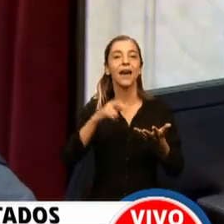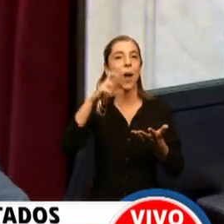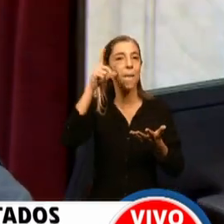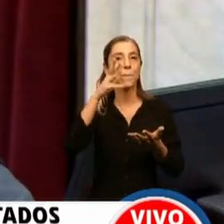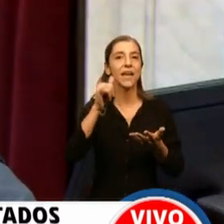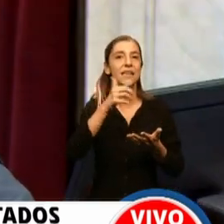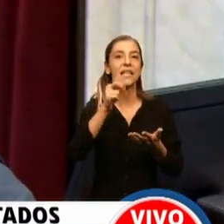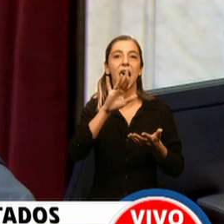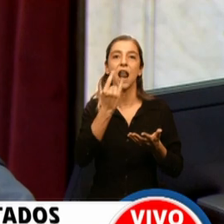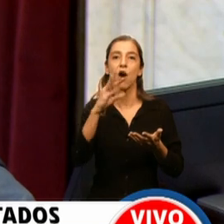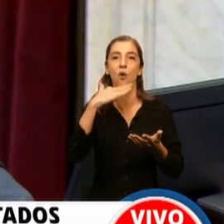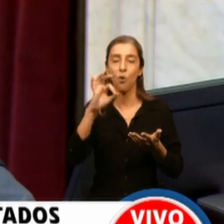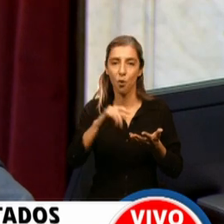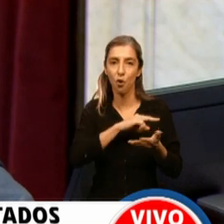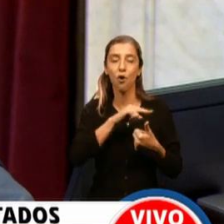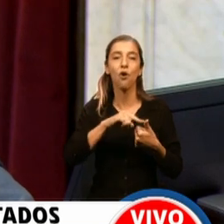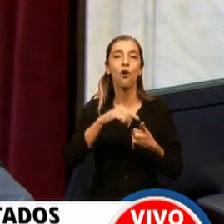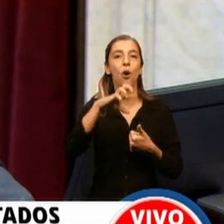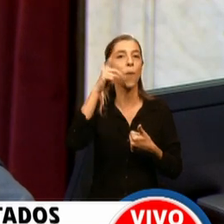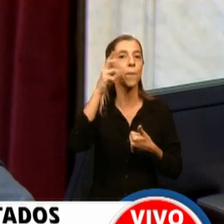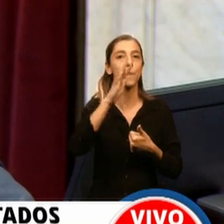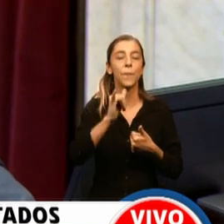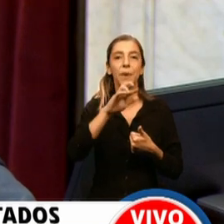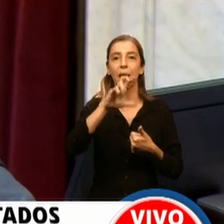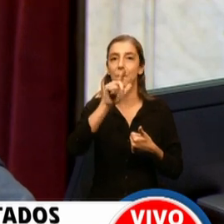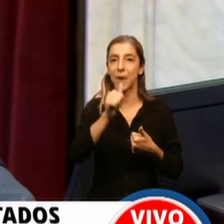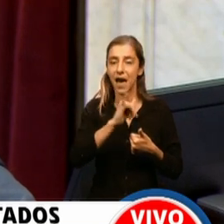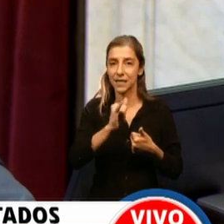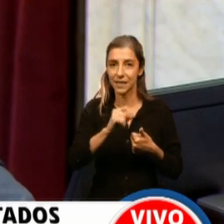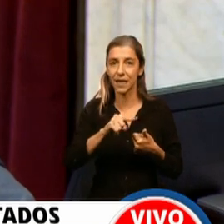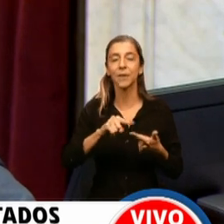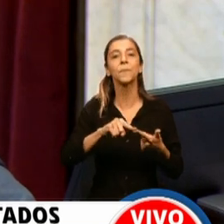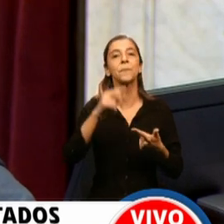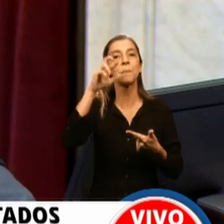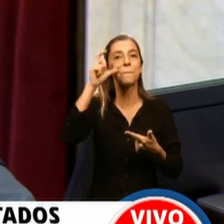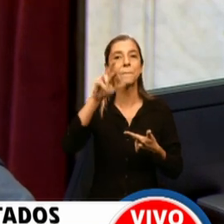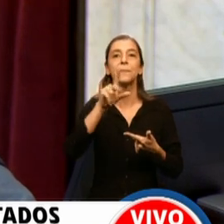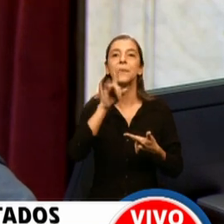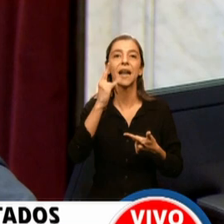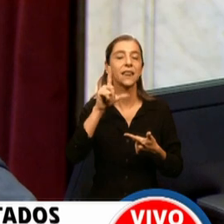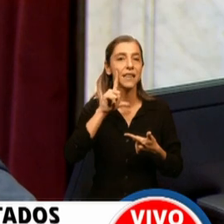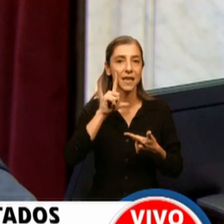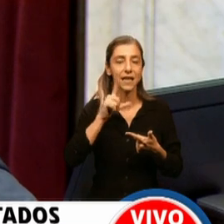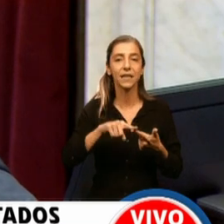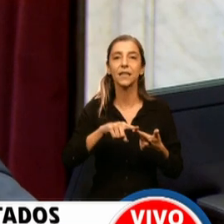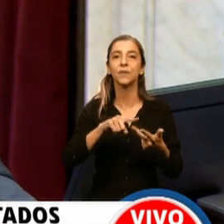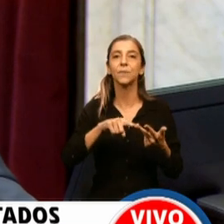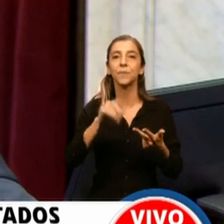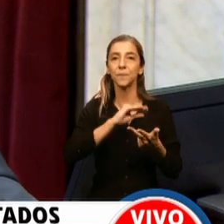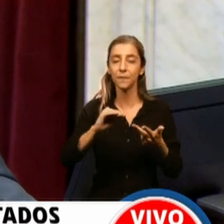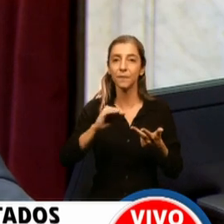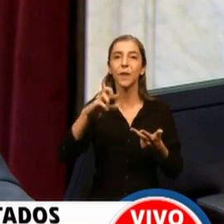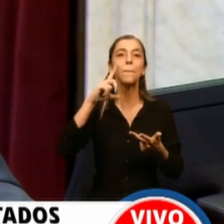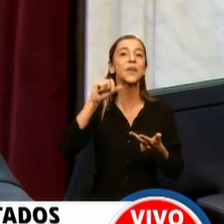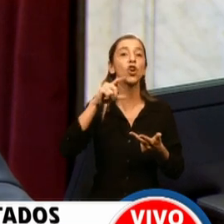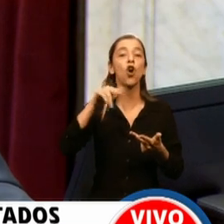araujo hernán diputado pérez plaza ever diputada pértile en la diputada piccolomini